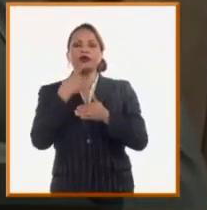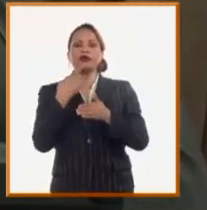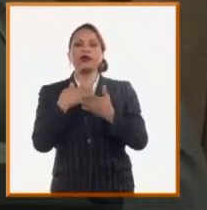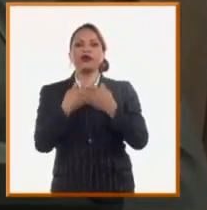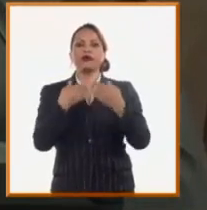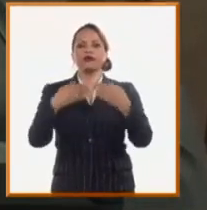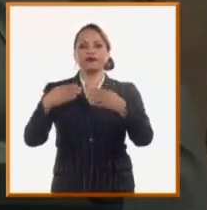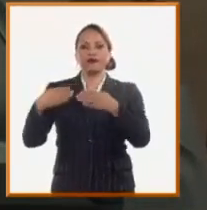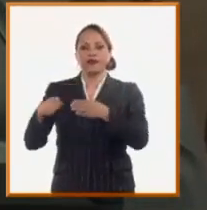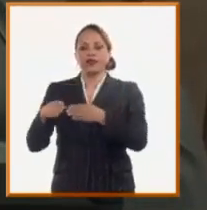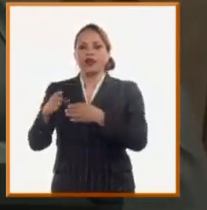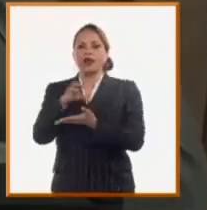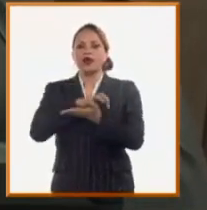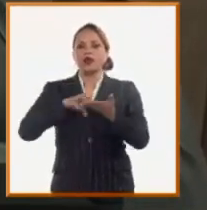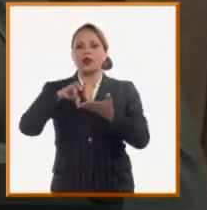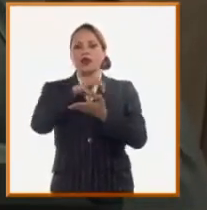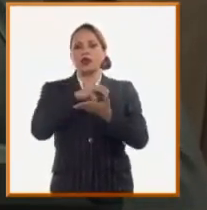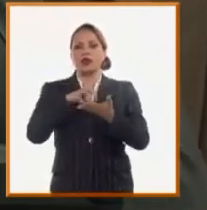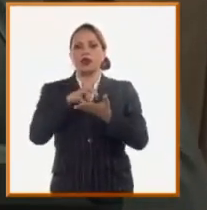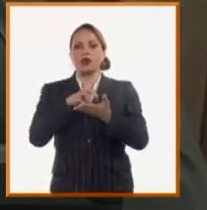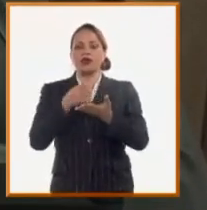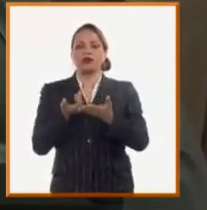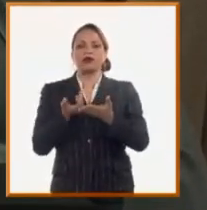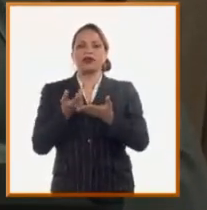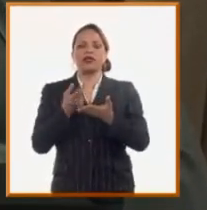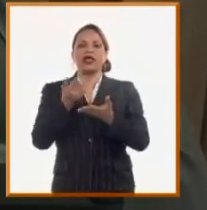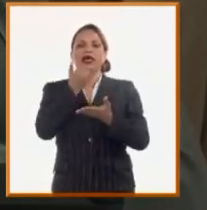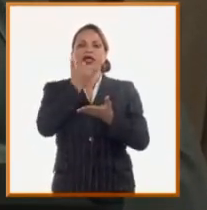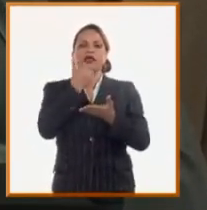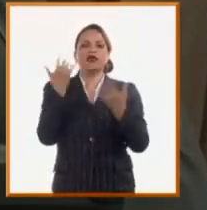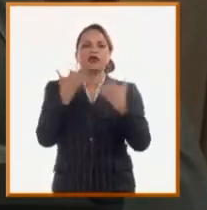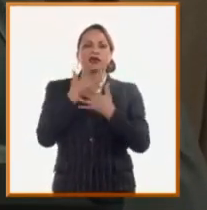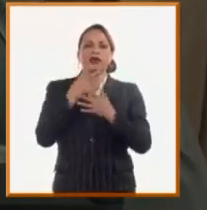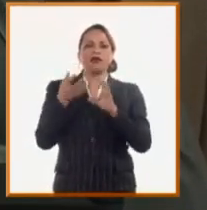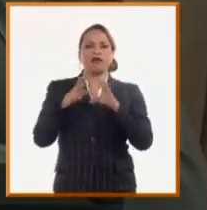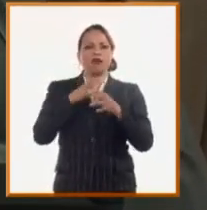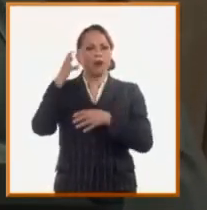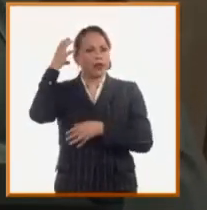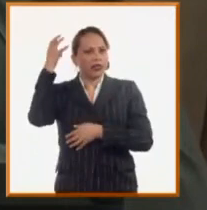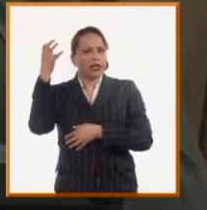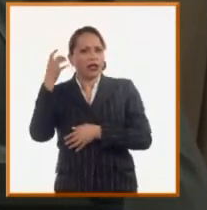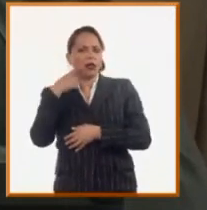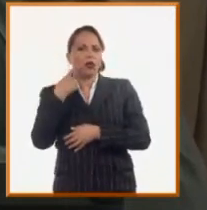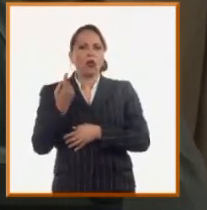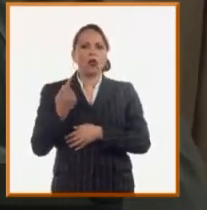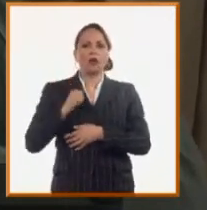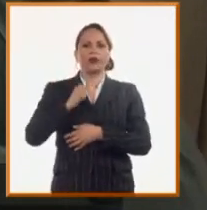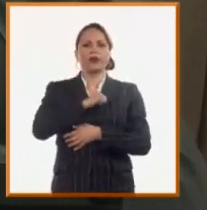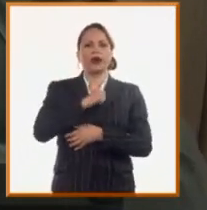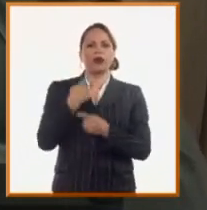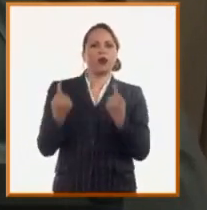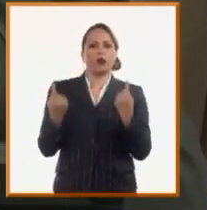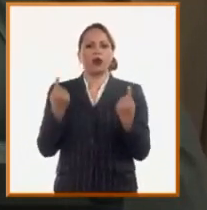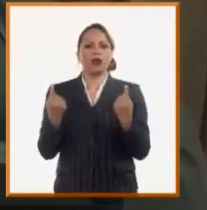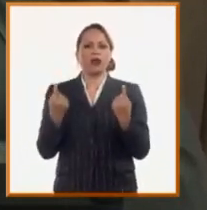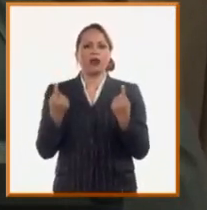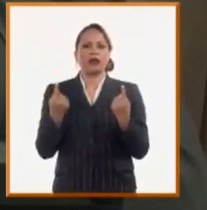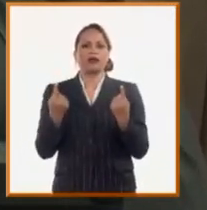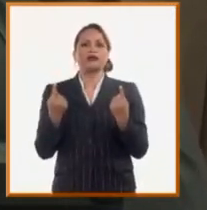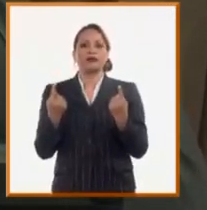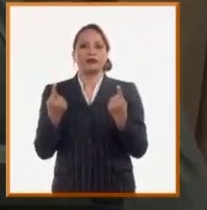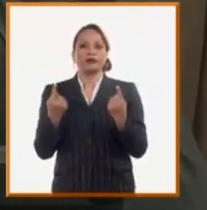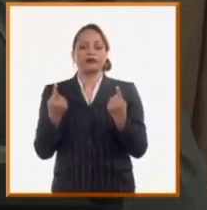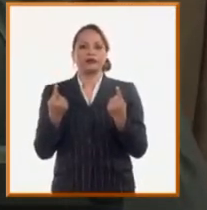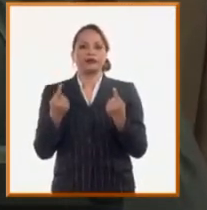de concurrencia, o como se le llame eso. ¿Quién cometió el error? ¿La forma no estatal o el Estado? ¿O la institución estatal o la